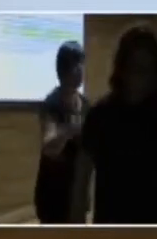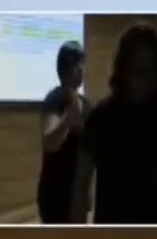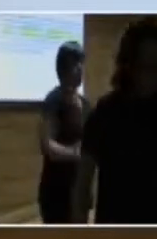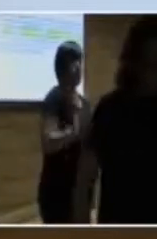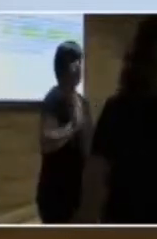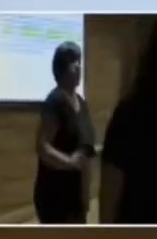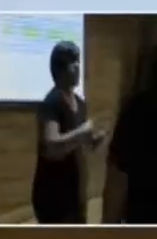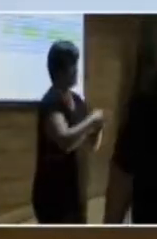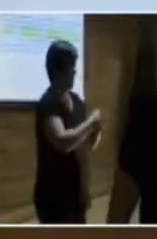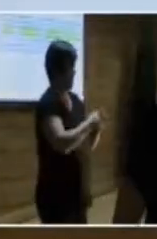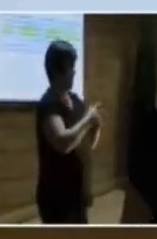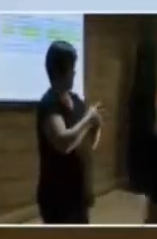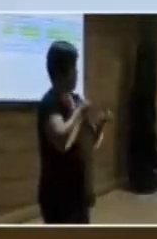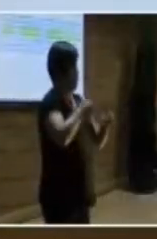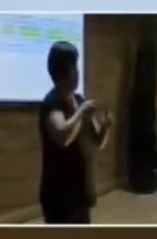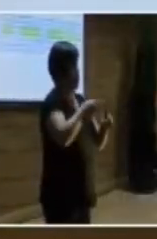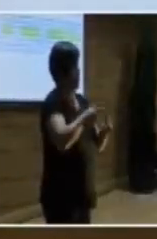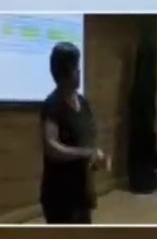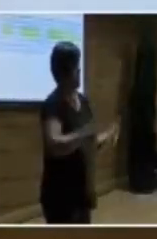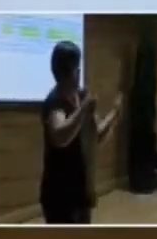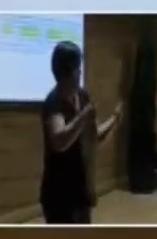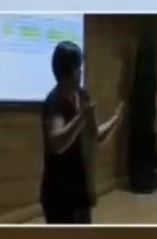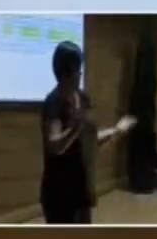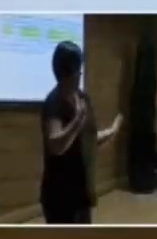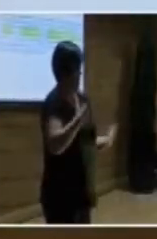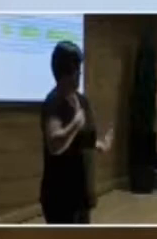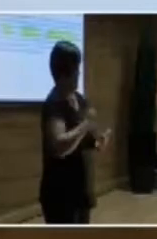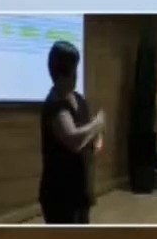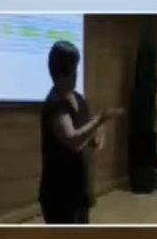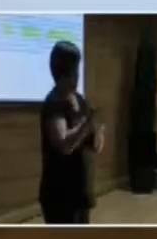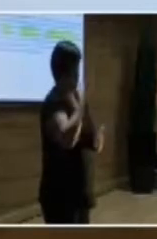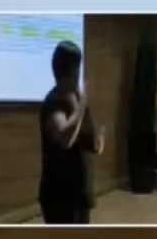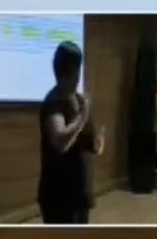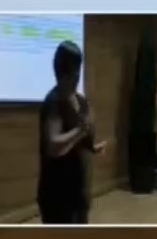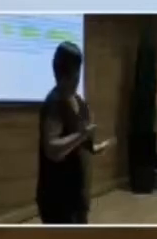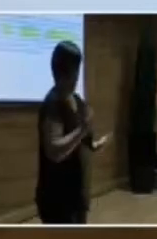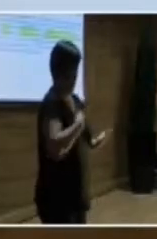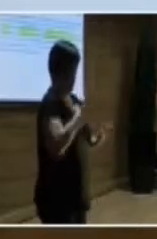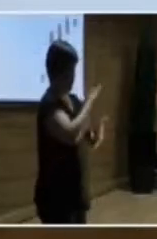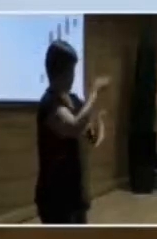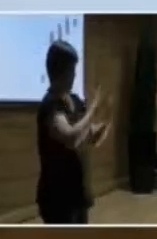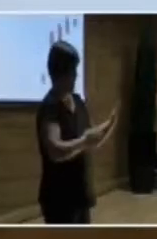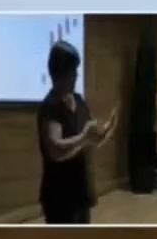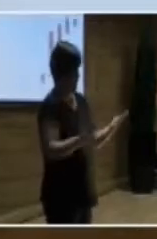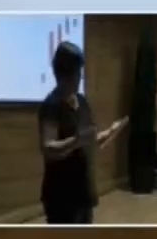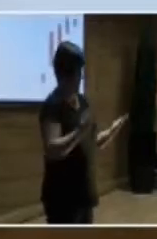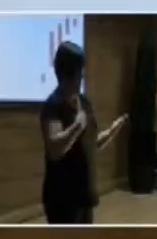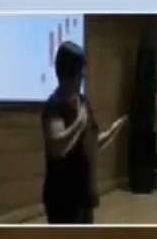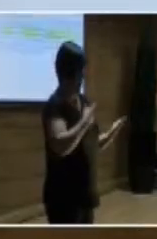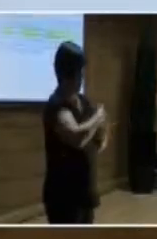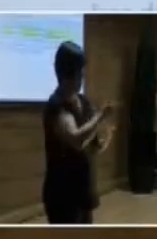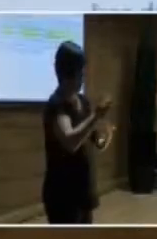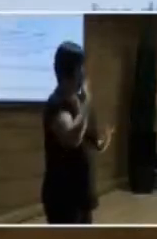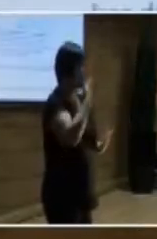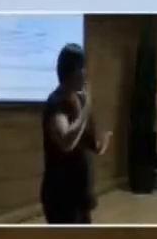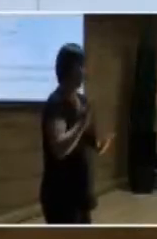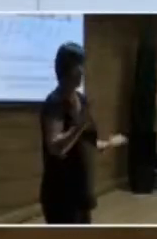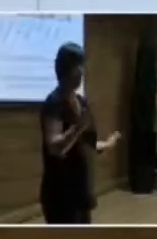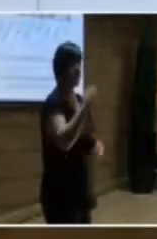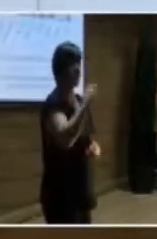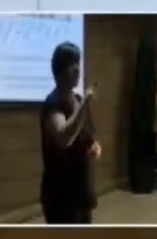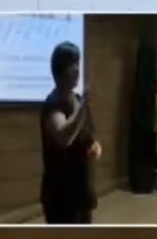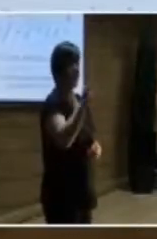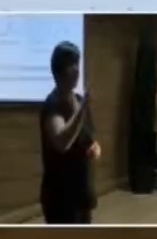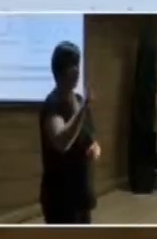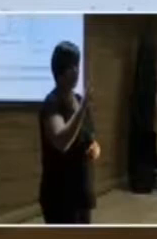la que todos ustedes conocen, el Minimental, el examen Minimental de Folstein. Y resulta que Cristóbal Carnero ha enseñado